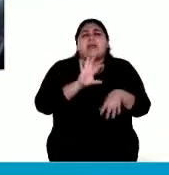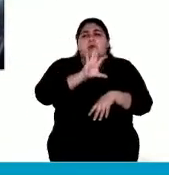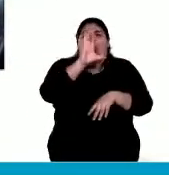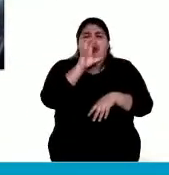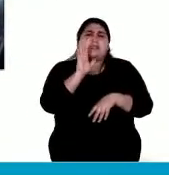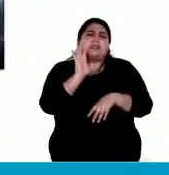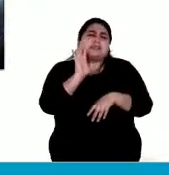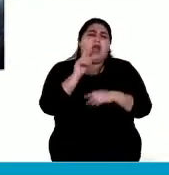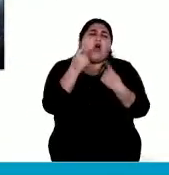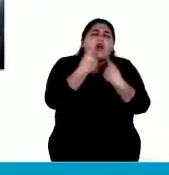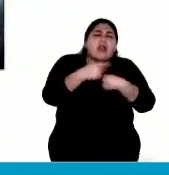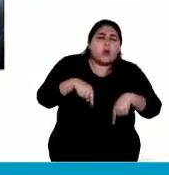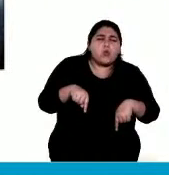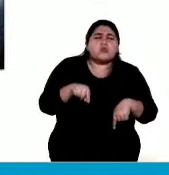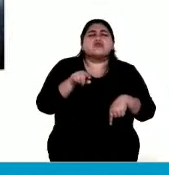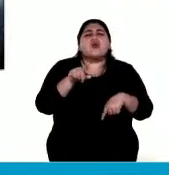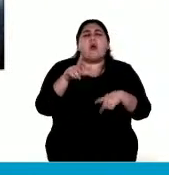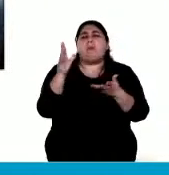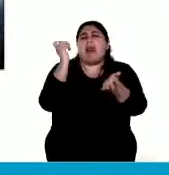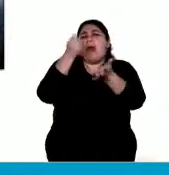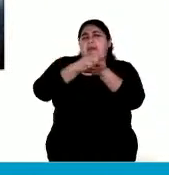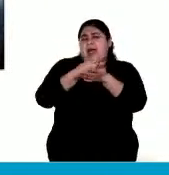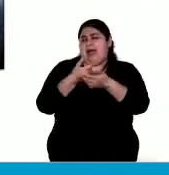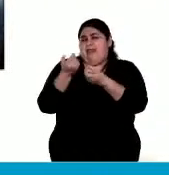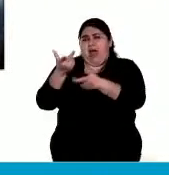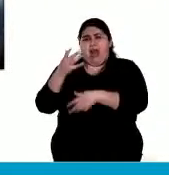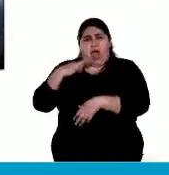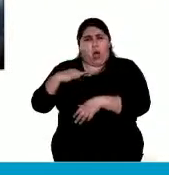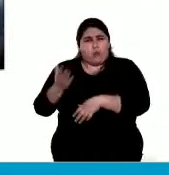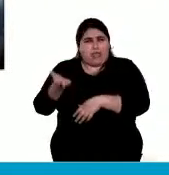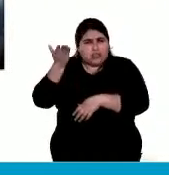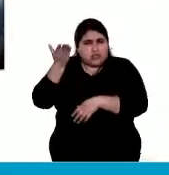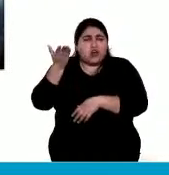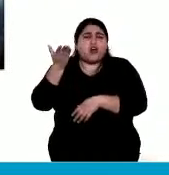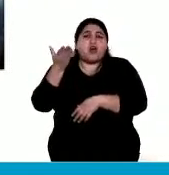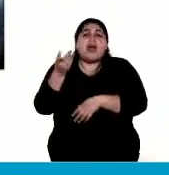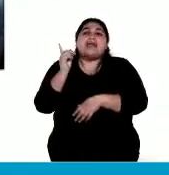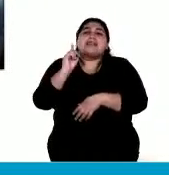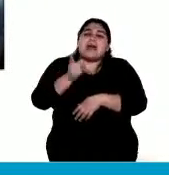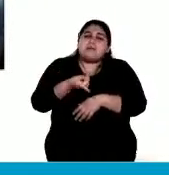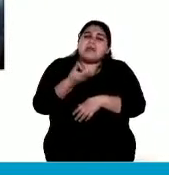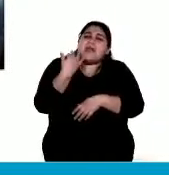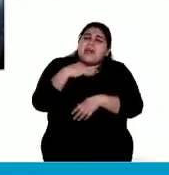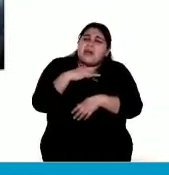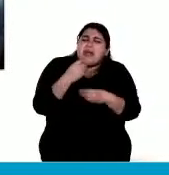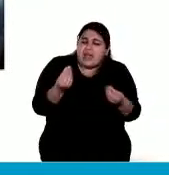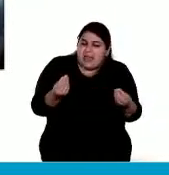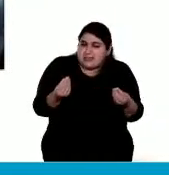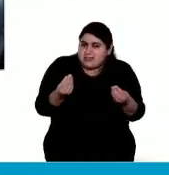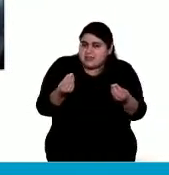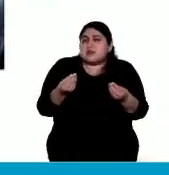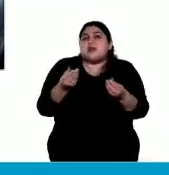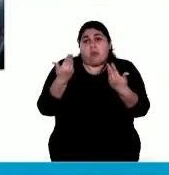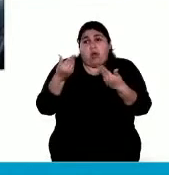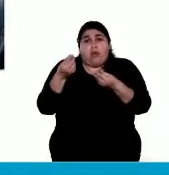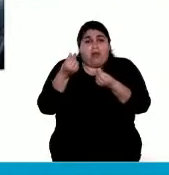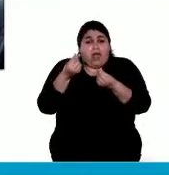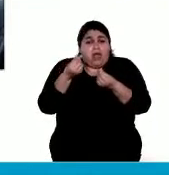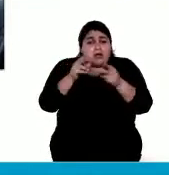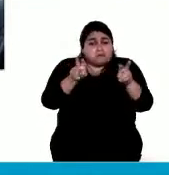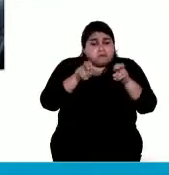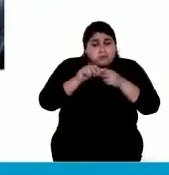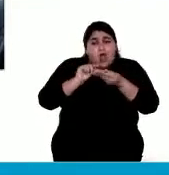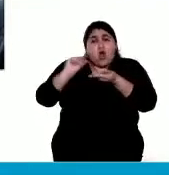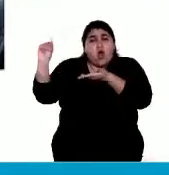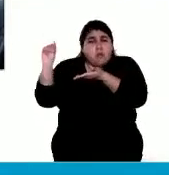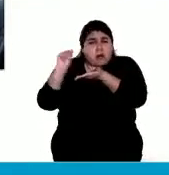recursos para pagar el aumento a las policías, sino que también los tiene para poder hacer coparticipable el fondo